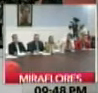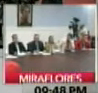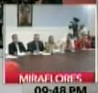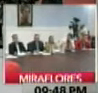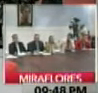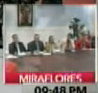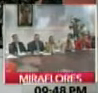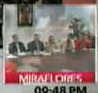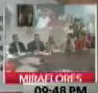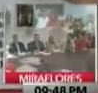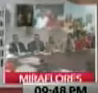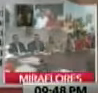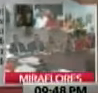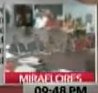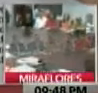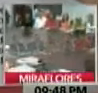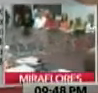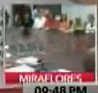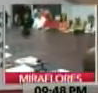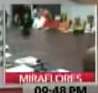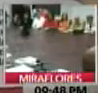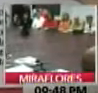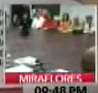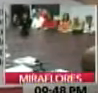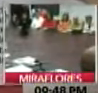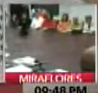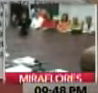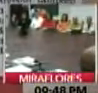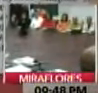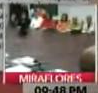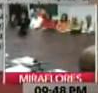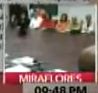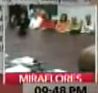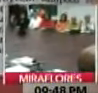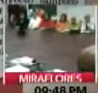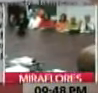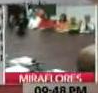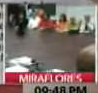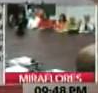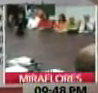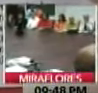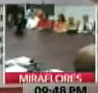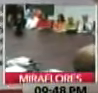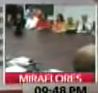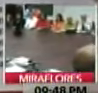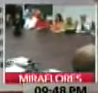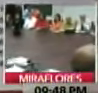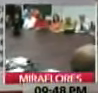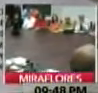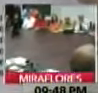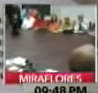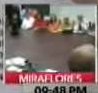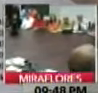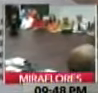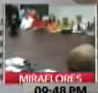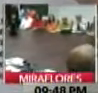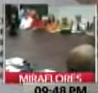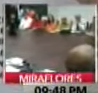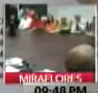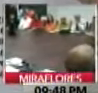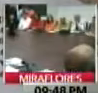Proyecto de ley de prestaciones sociales y ajustes salariales. Antigüedad limitada tendrán trabajadores. Pues eso es lo que quieren. No excederá